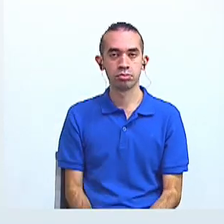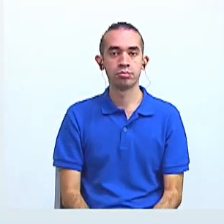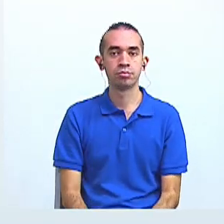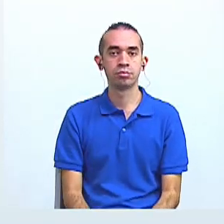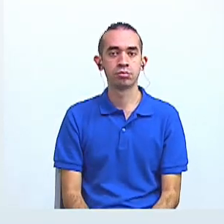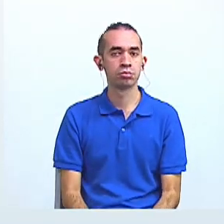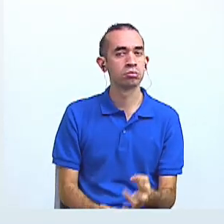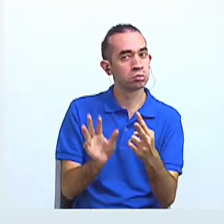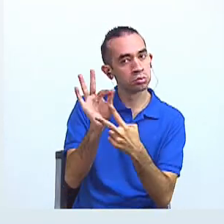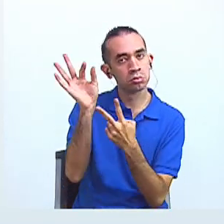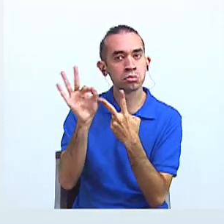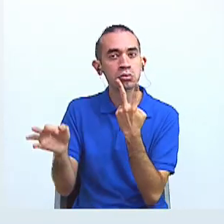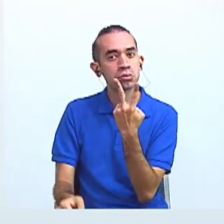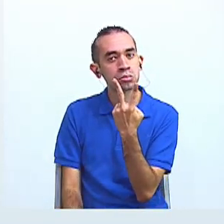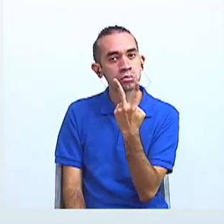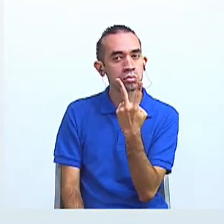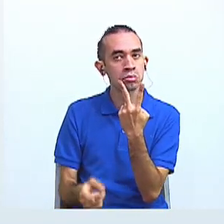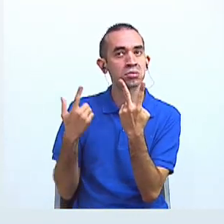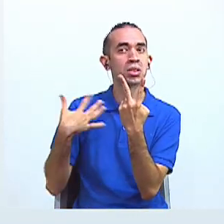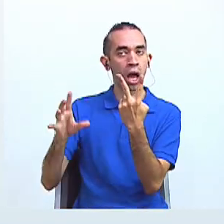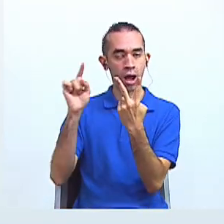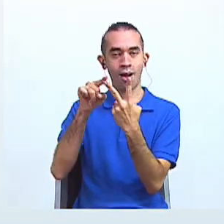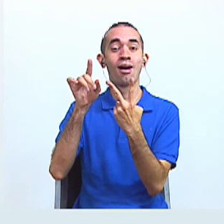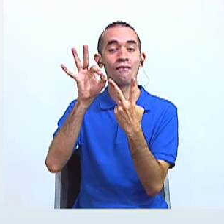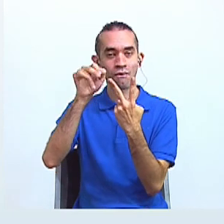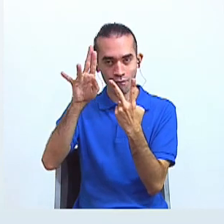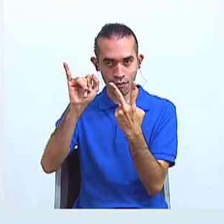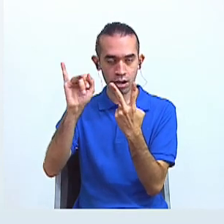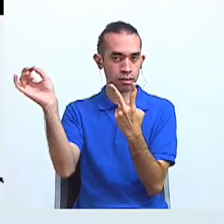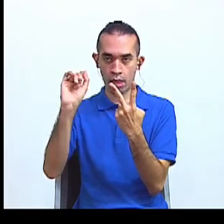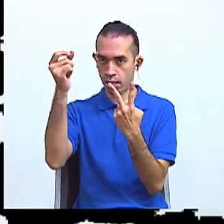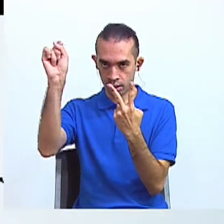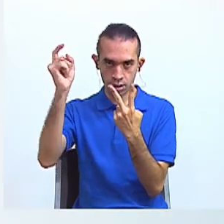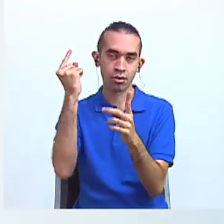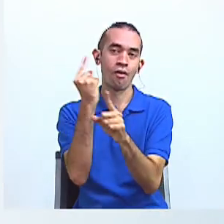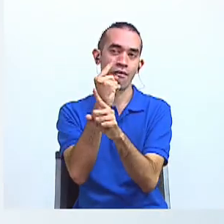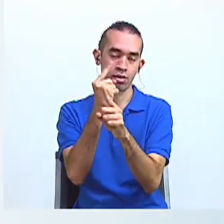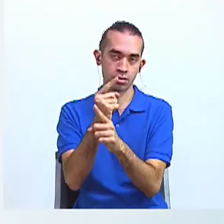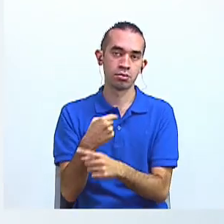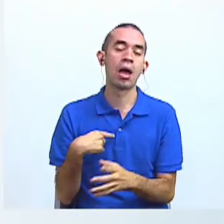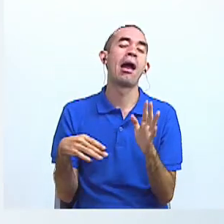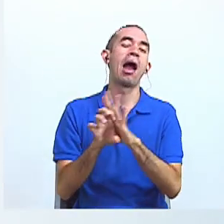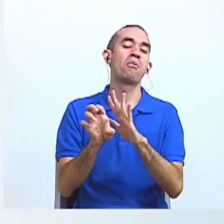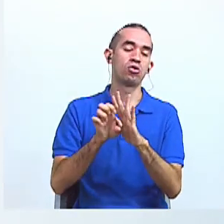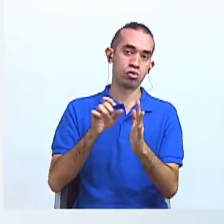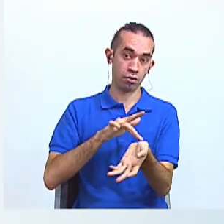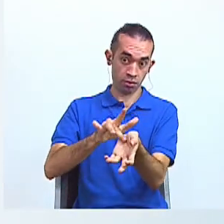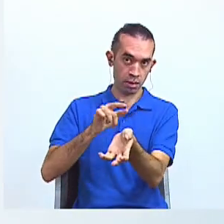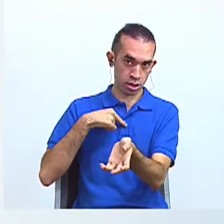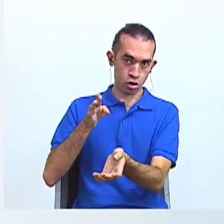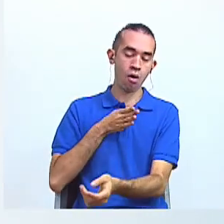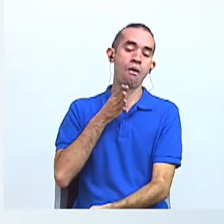fui. Fui, correcto. Hoy fui a la farmacia.